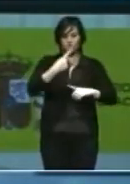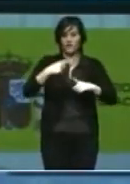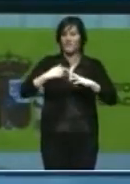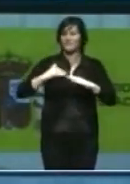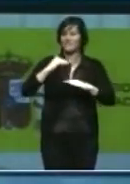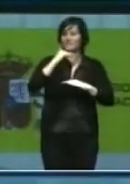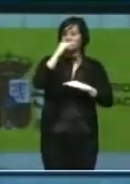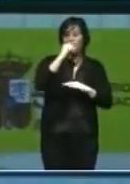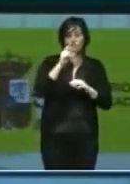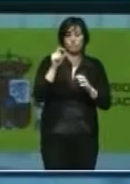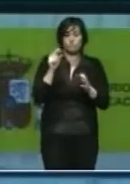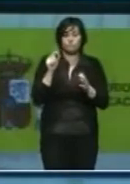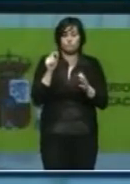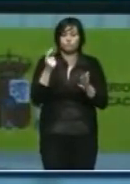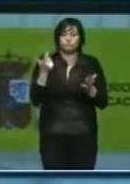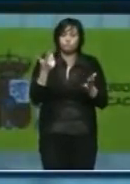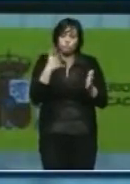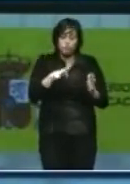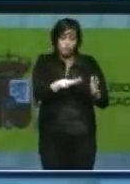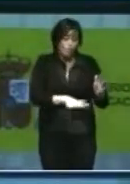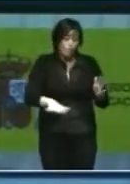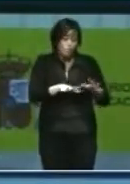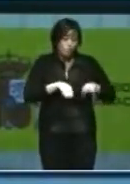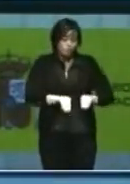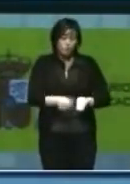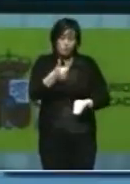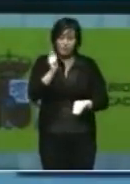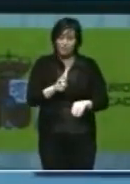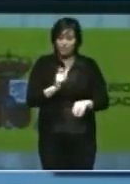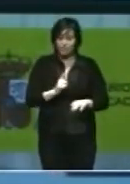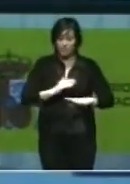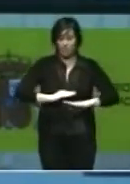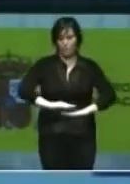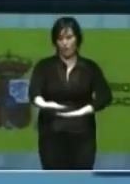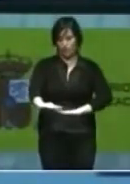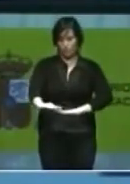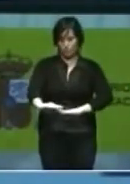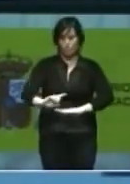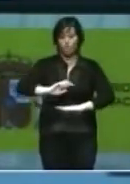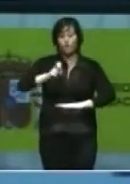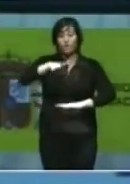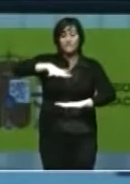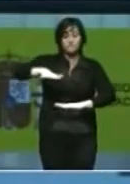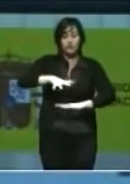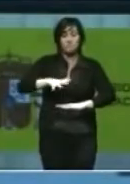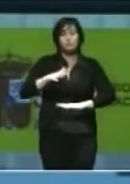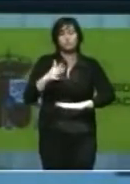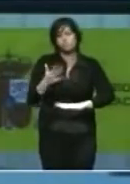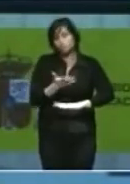estratificación, en el sentido de que los espacios, digamos, de usos más intensivos, docentes, se encuentran en la planta baja, y los espacios,